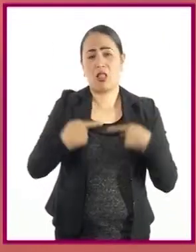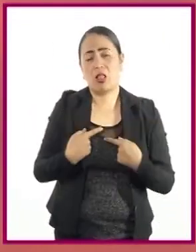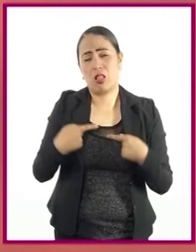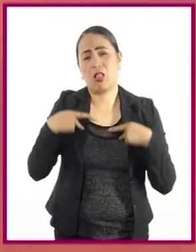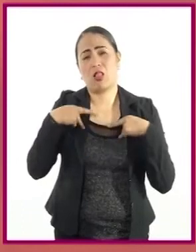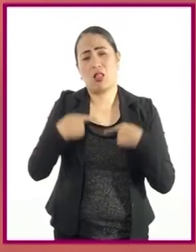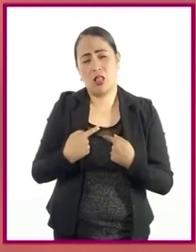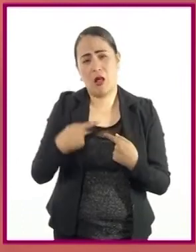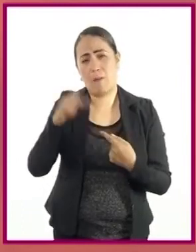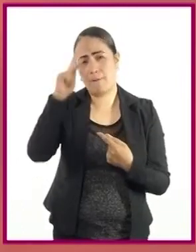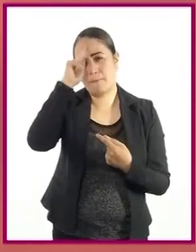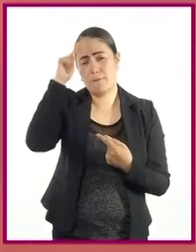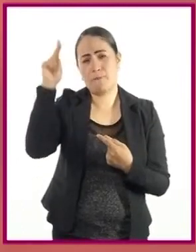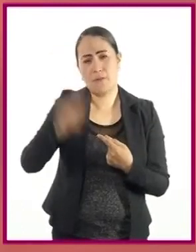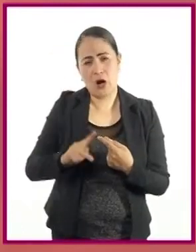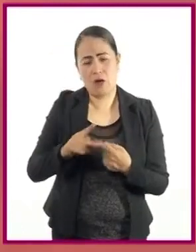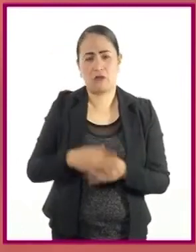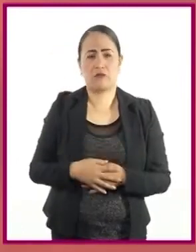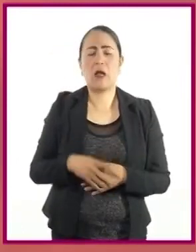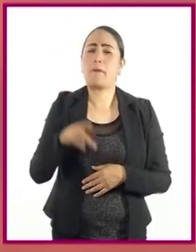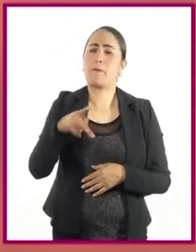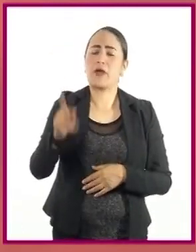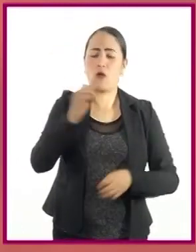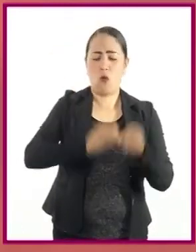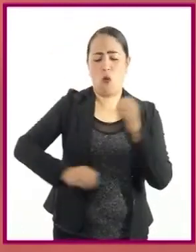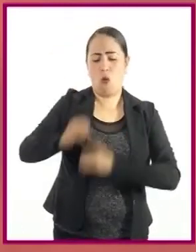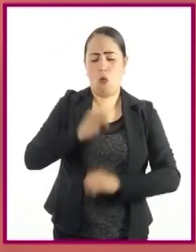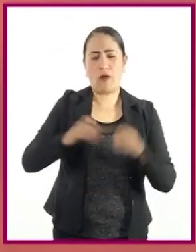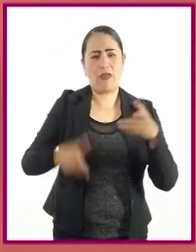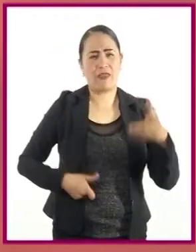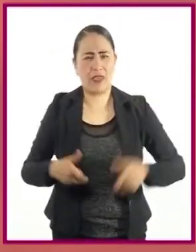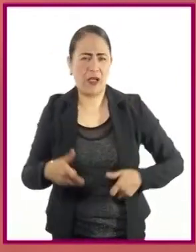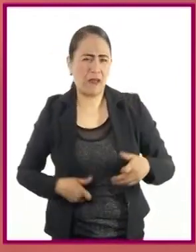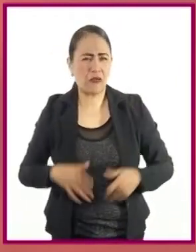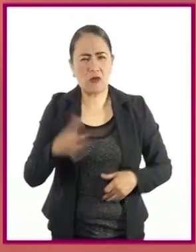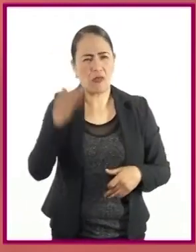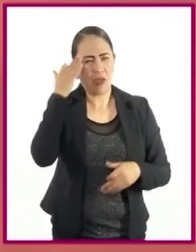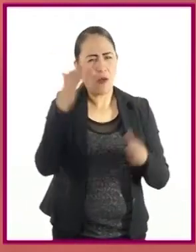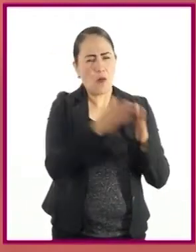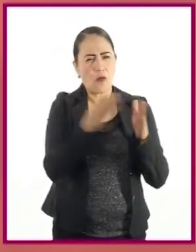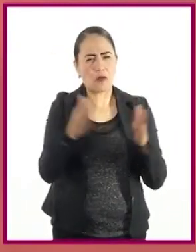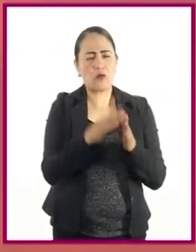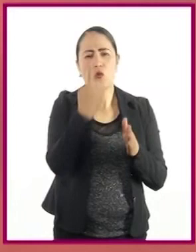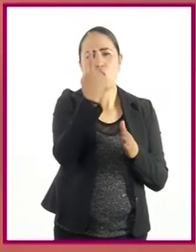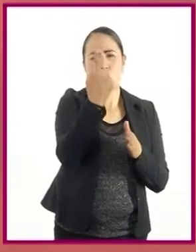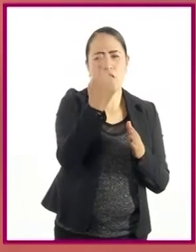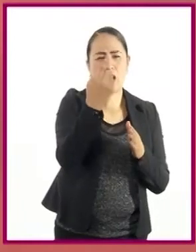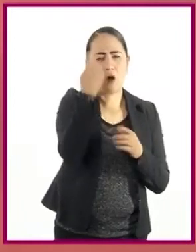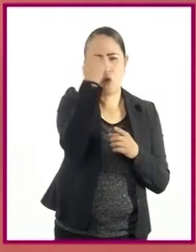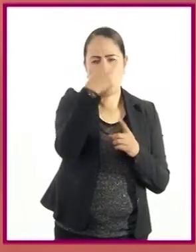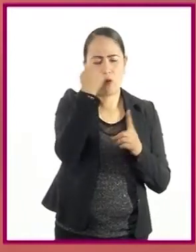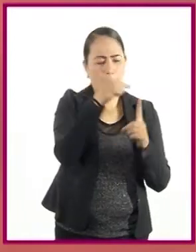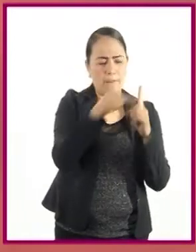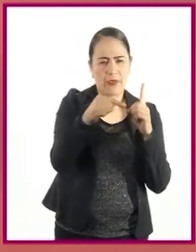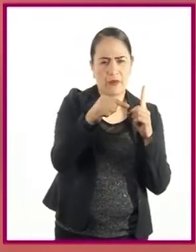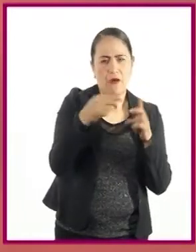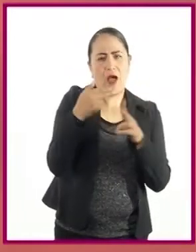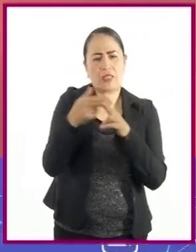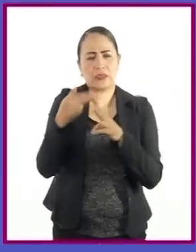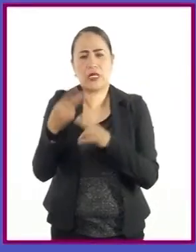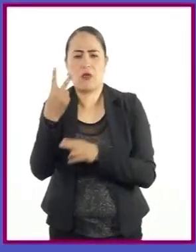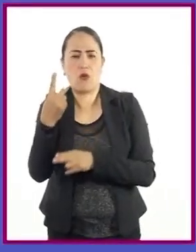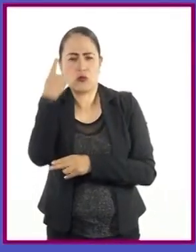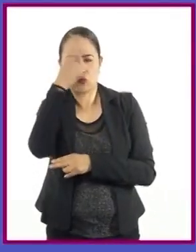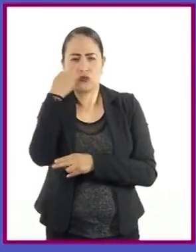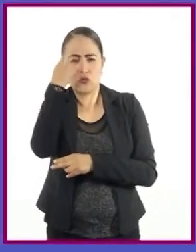Sin embargo, una obra teatral puede durar de hora y media a 2 horas. A este tiempo lo